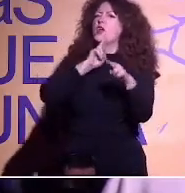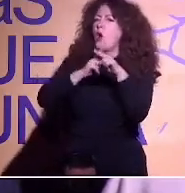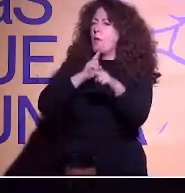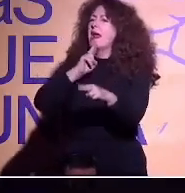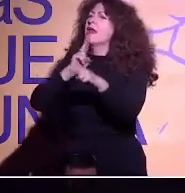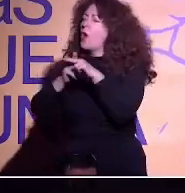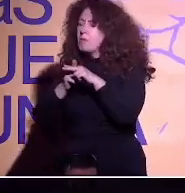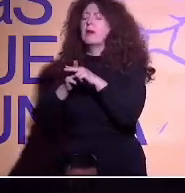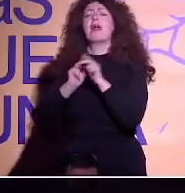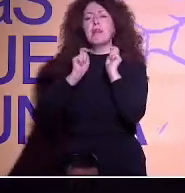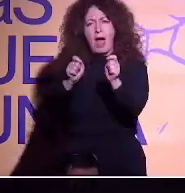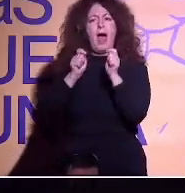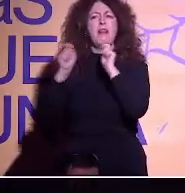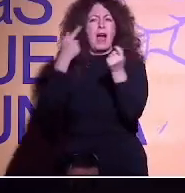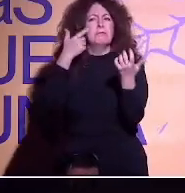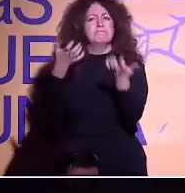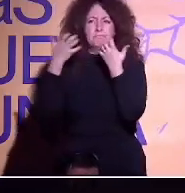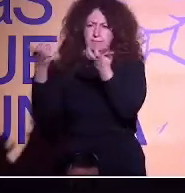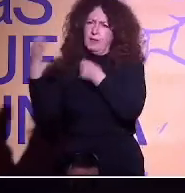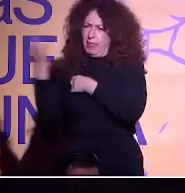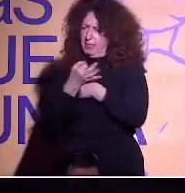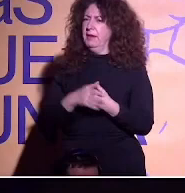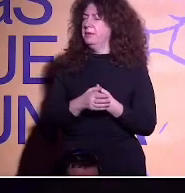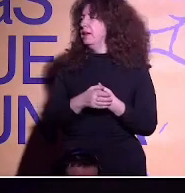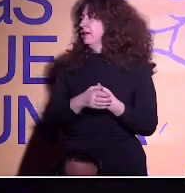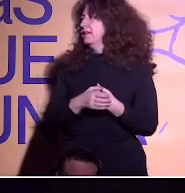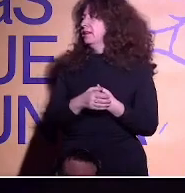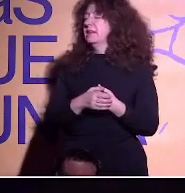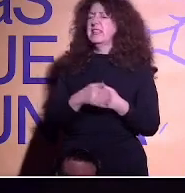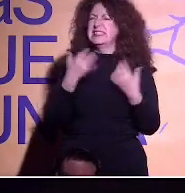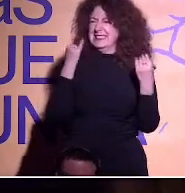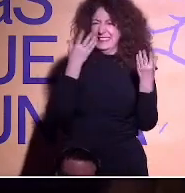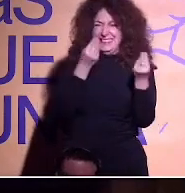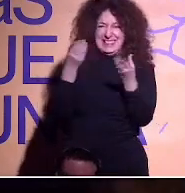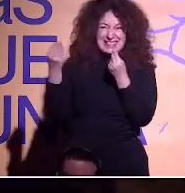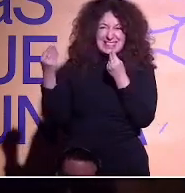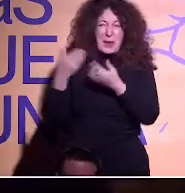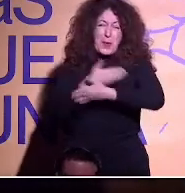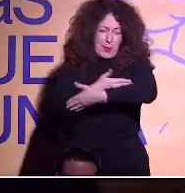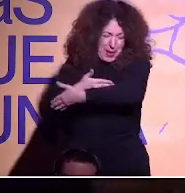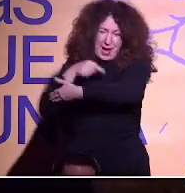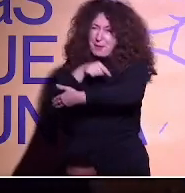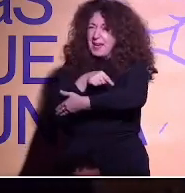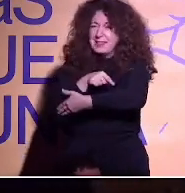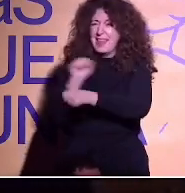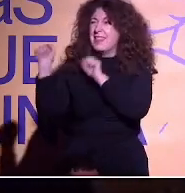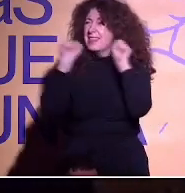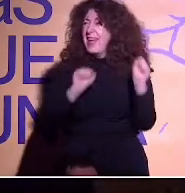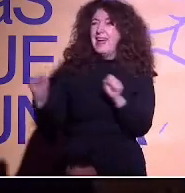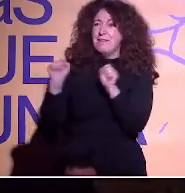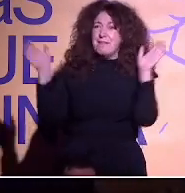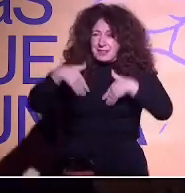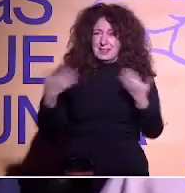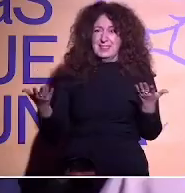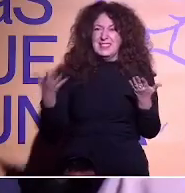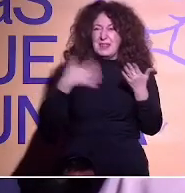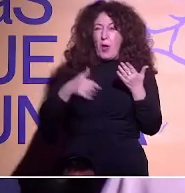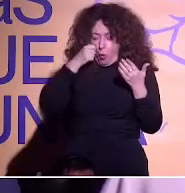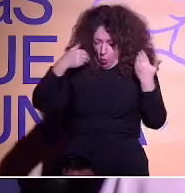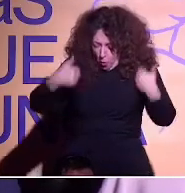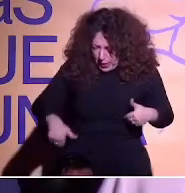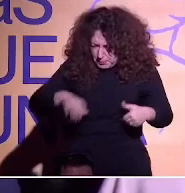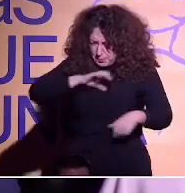por su nombre hay compañeros y compañeras miles de bebés indefensos que han perdido partes de su